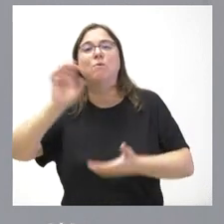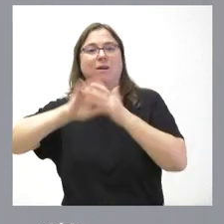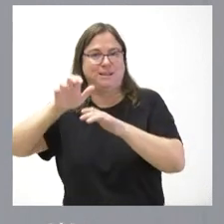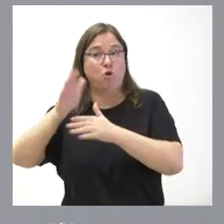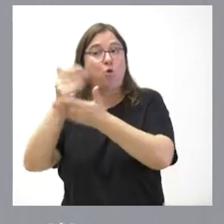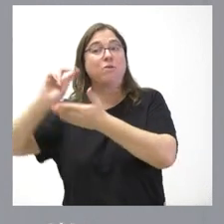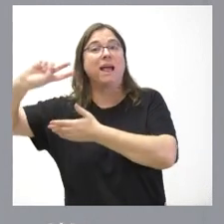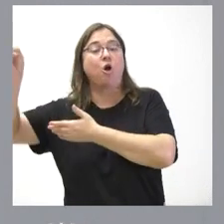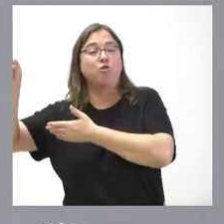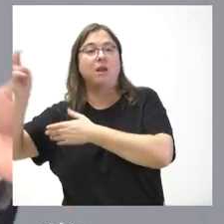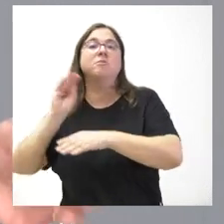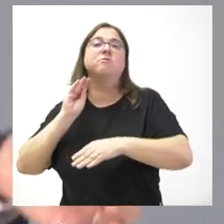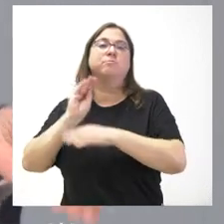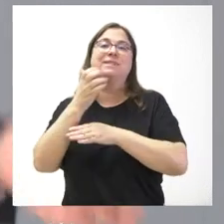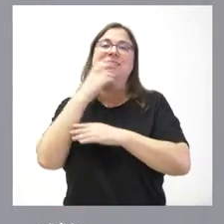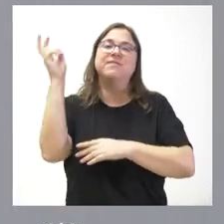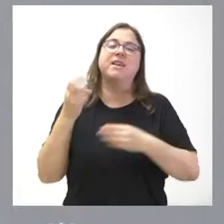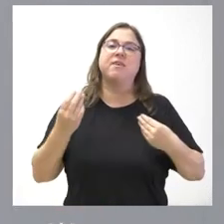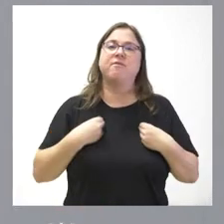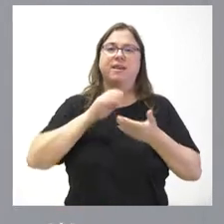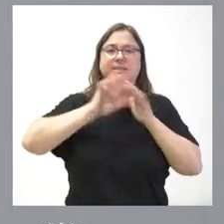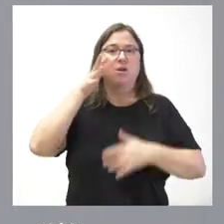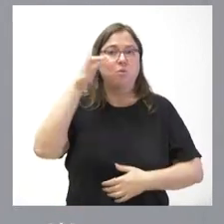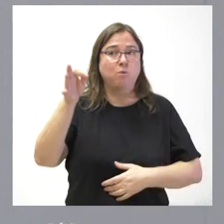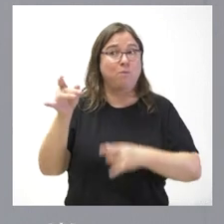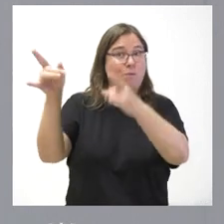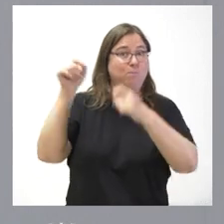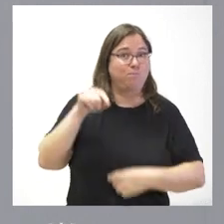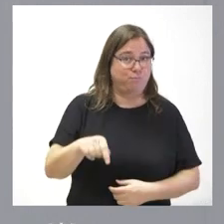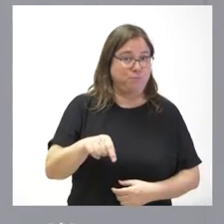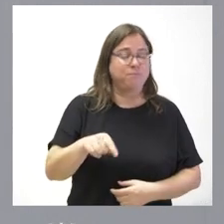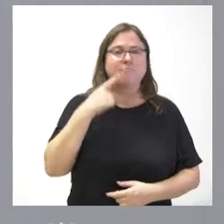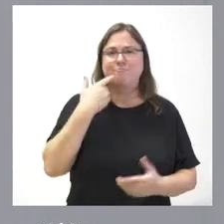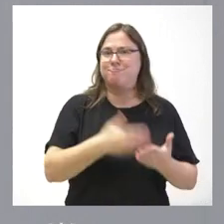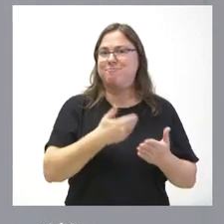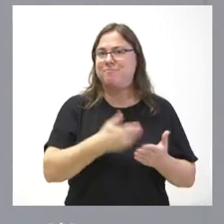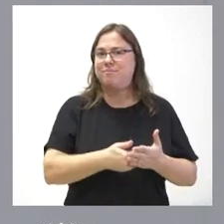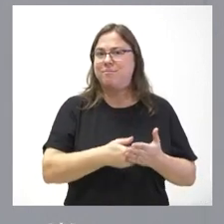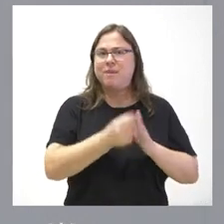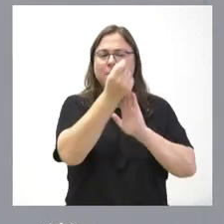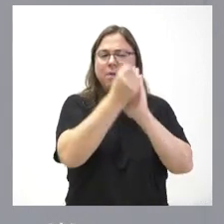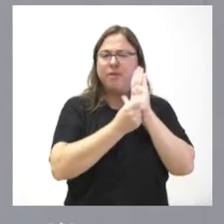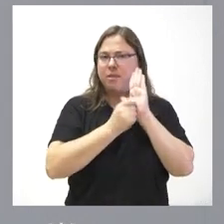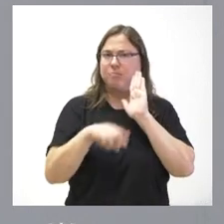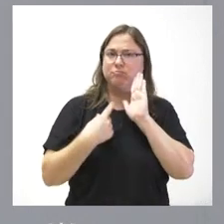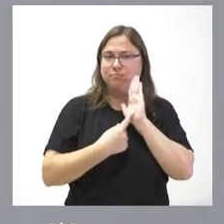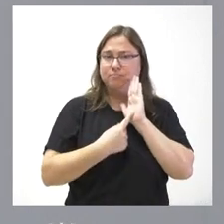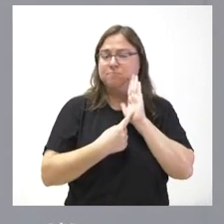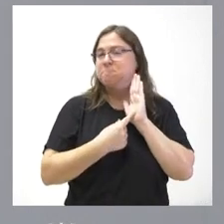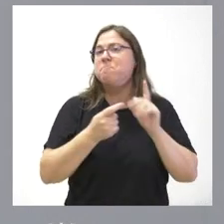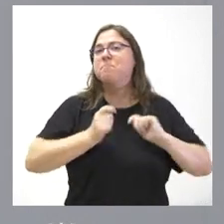2 millones de euros para esta finalidad lo que permite la atracción de este talento ven ustedes que tenemos todo es tipo de medidas las que nos